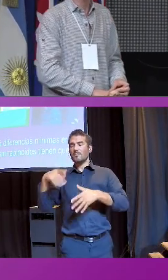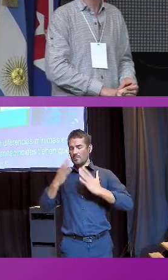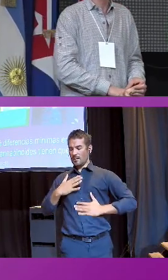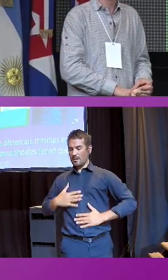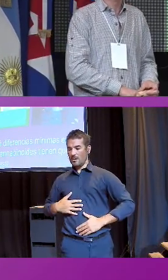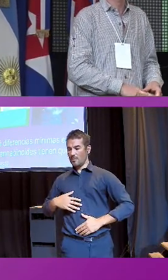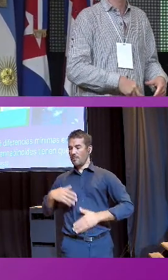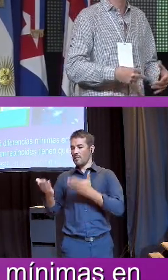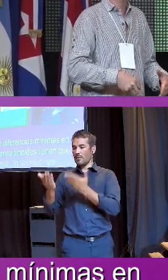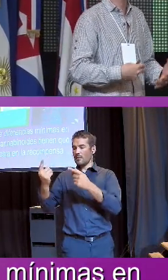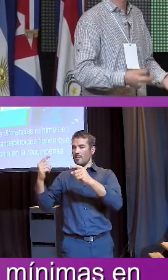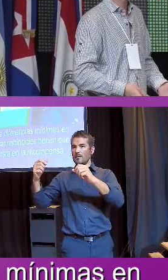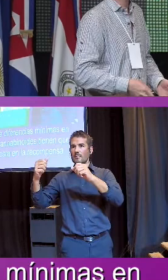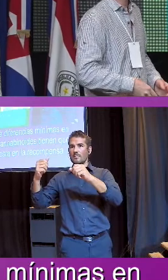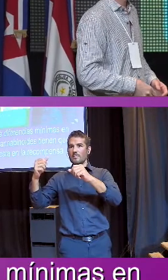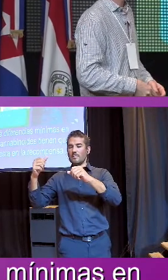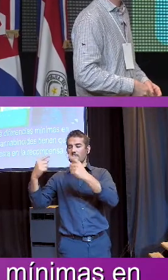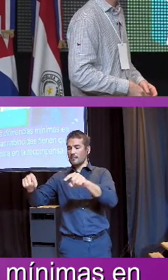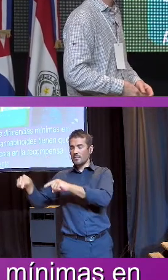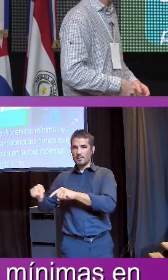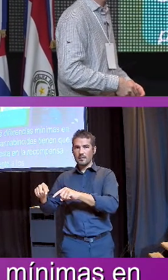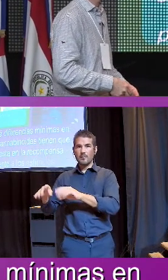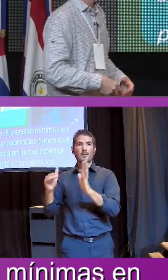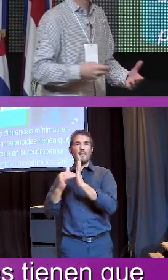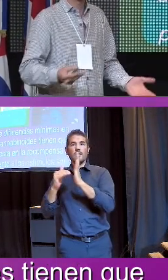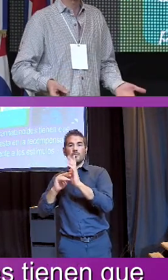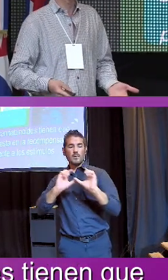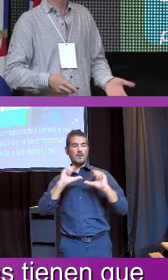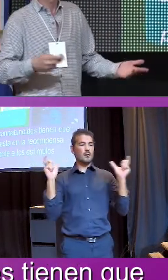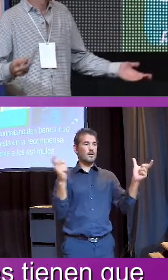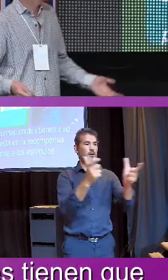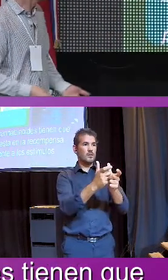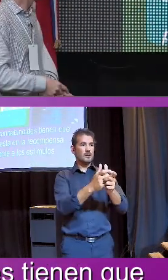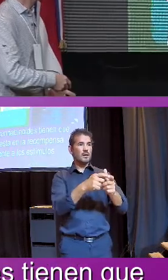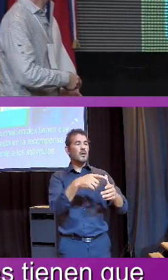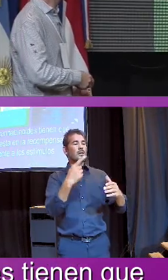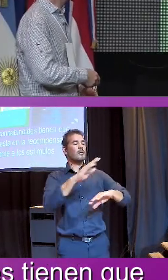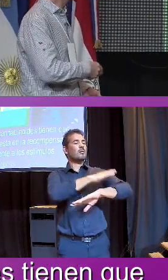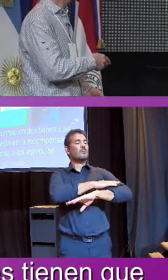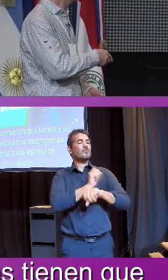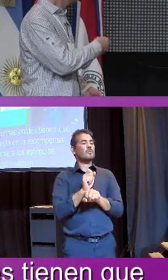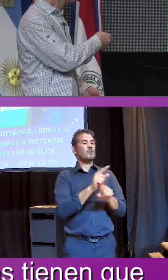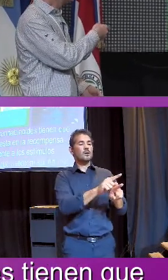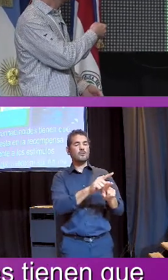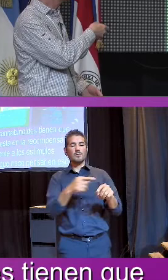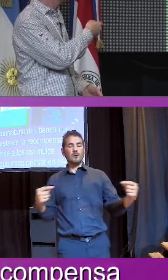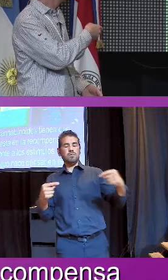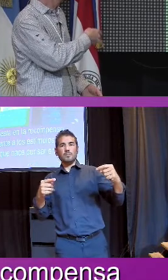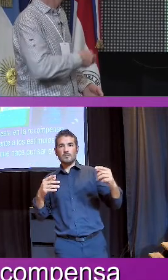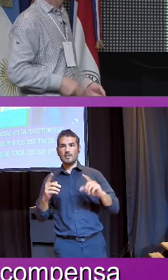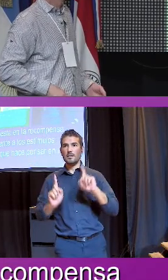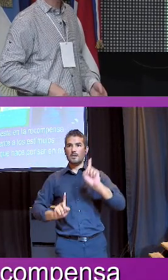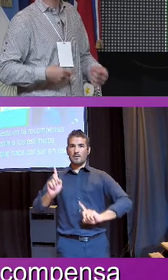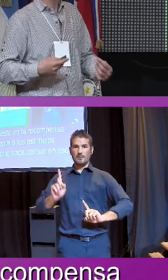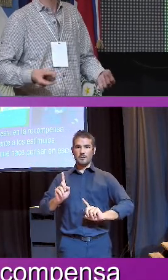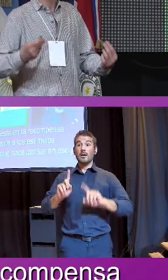la recompensa social, en la forma de reaccionar frente a los estímulos sociales. Esto también es algo más que hace pensar en eso. Y además se